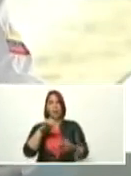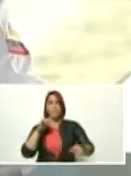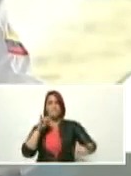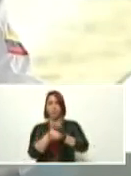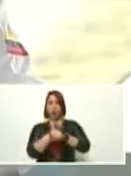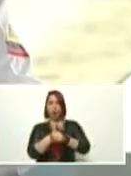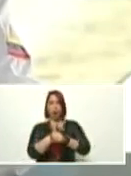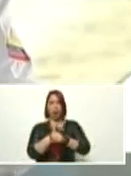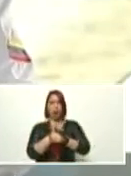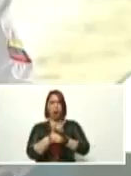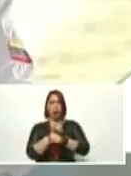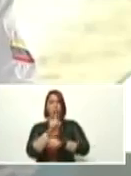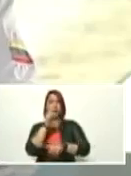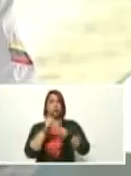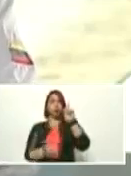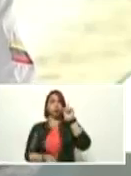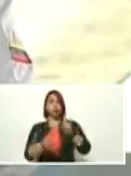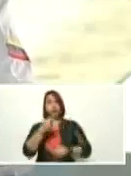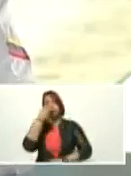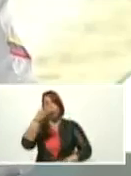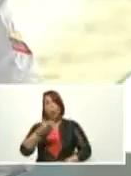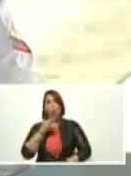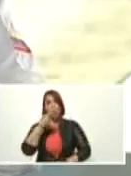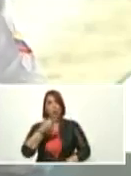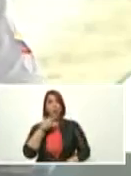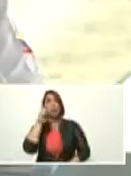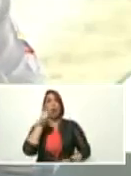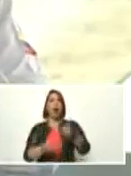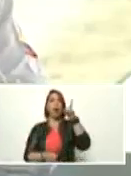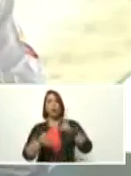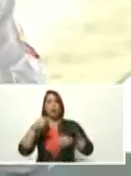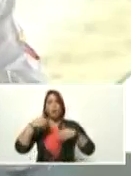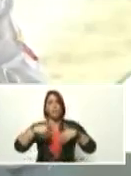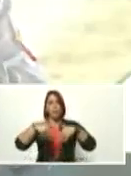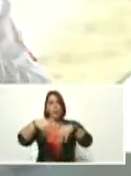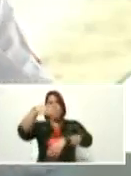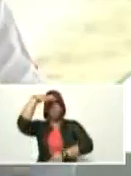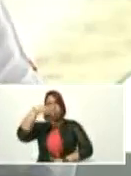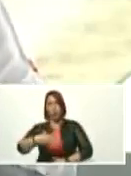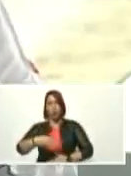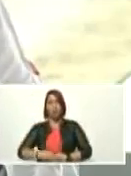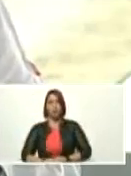traición de algunos políticos y de algunos militares.